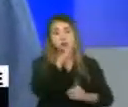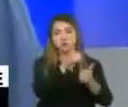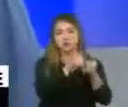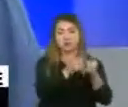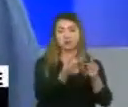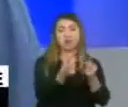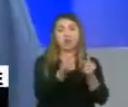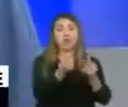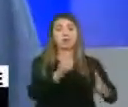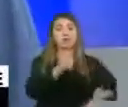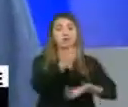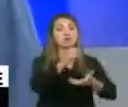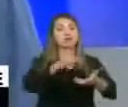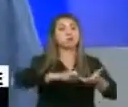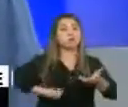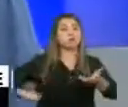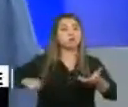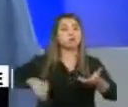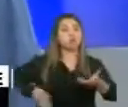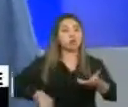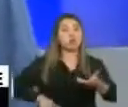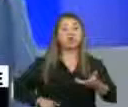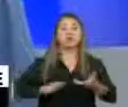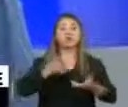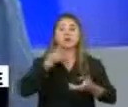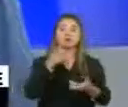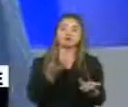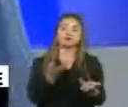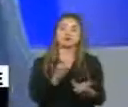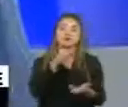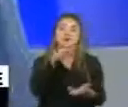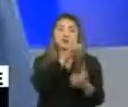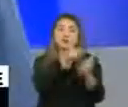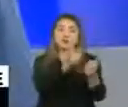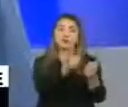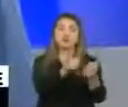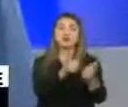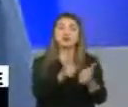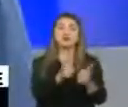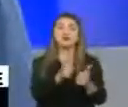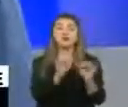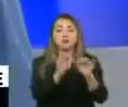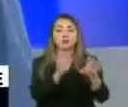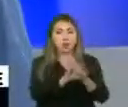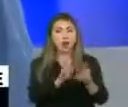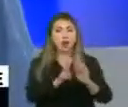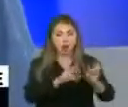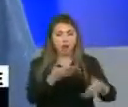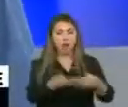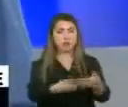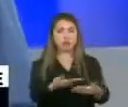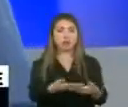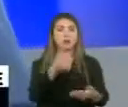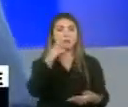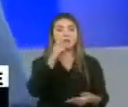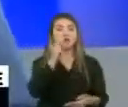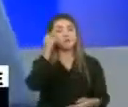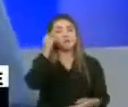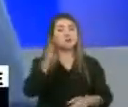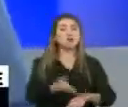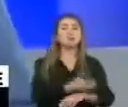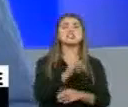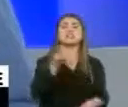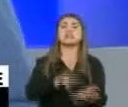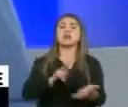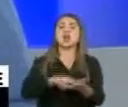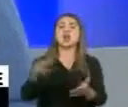necesario investigar, investiguemos. Si llegamos a la conclusión de que efectivamente no fue bien utilizado y acá se requiere una reforma legal, hagamos esa reforma legal. Pero no anticipemos conclusiones. Yo creo que